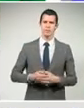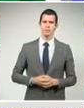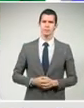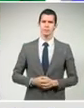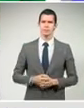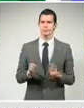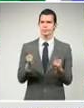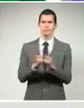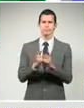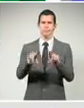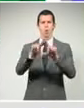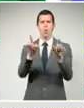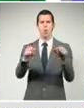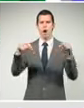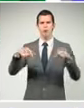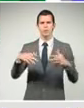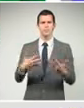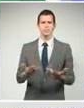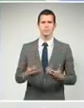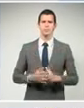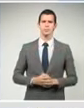Cuba, con